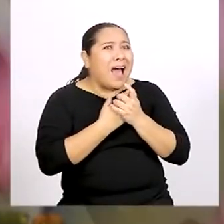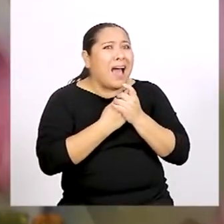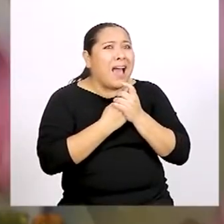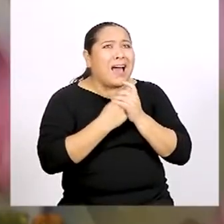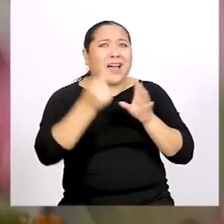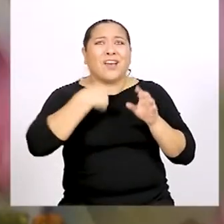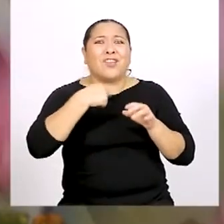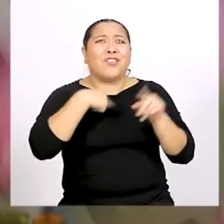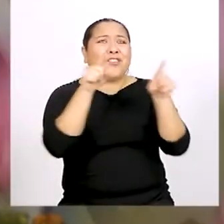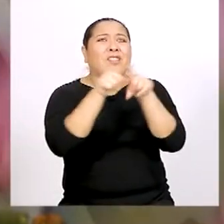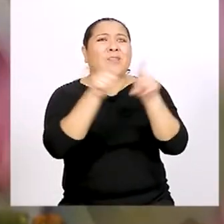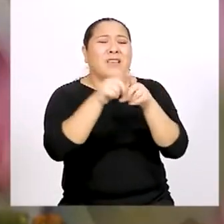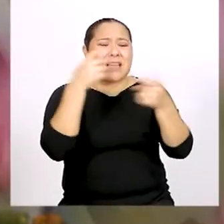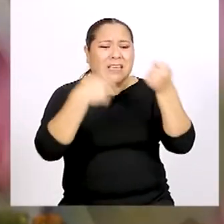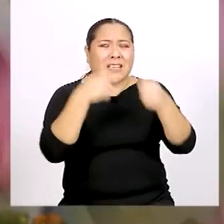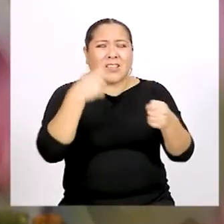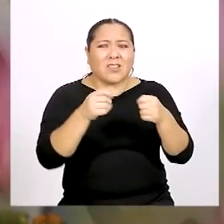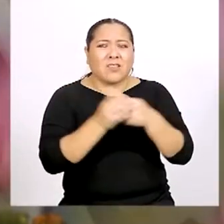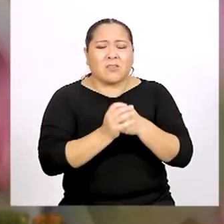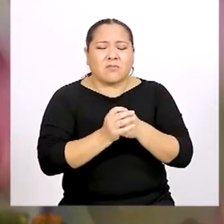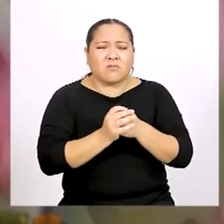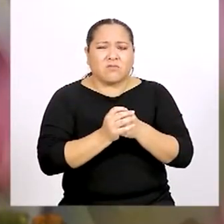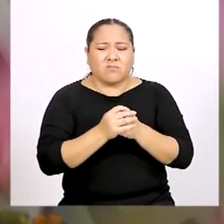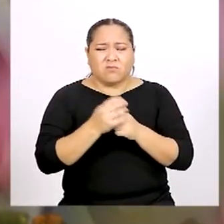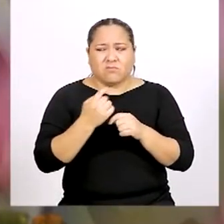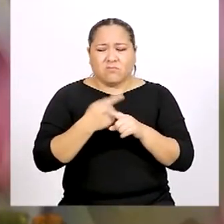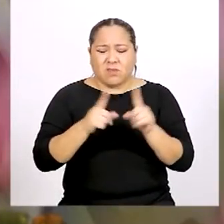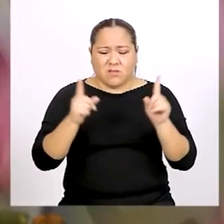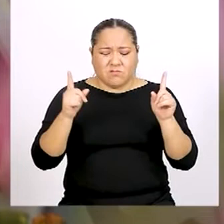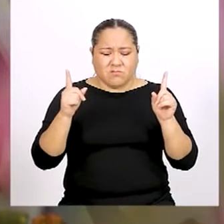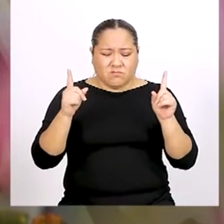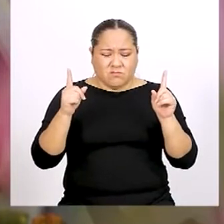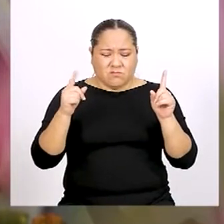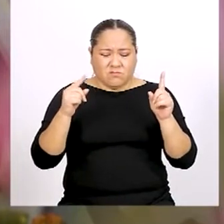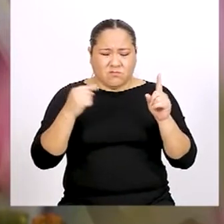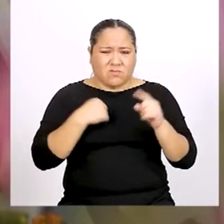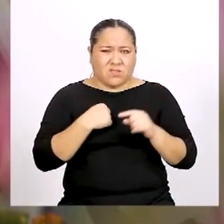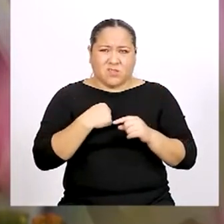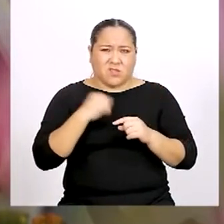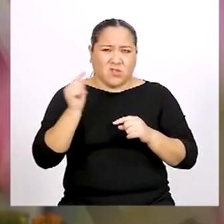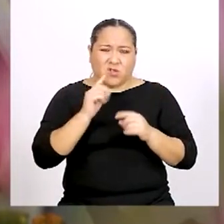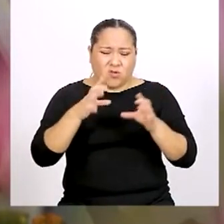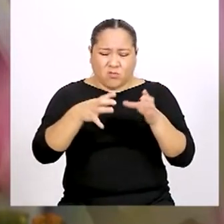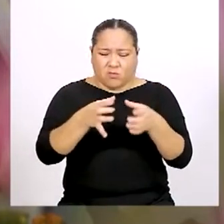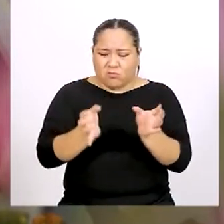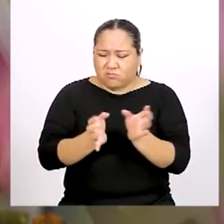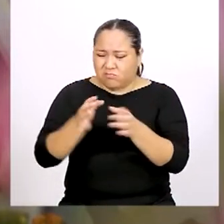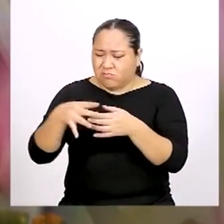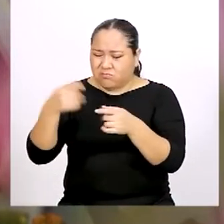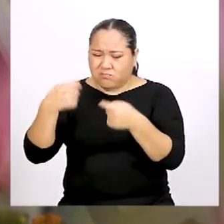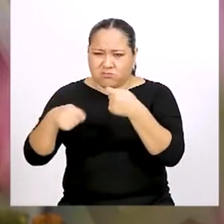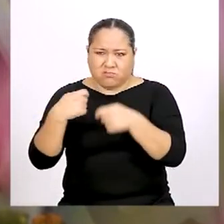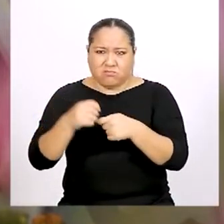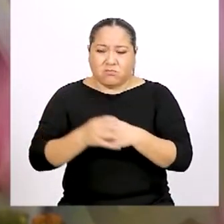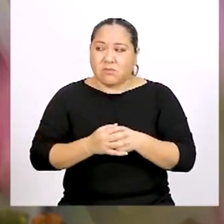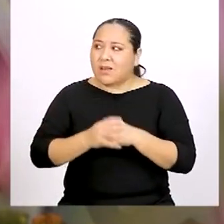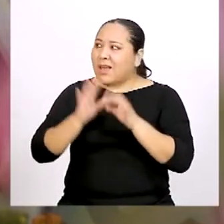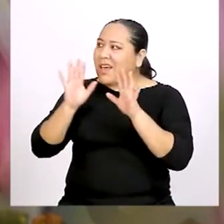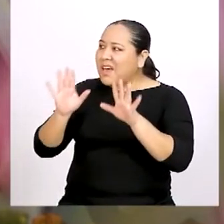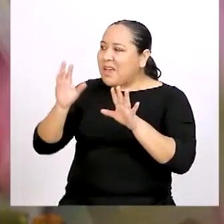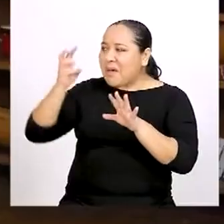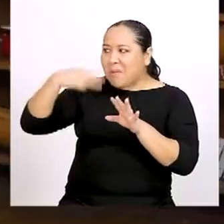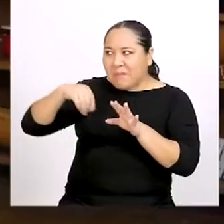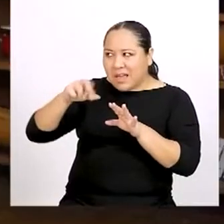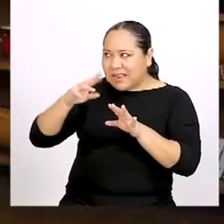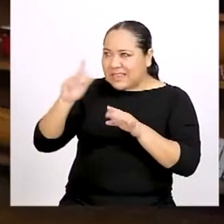¡Ah! Yo también quiero tocar, pero... no tengo tambores.